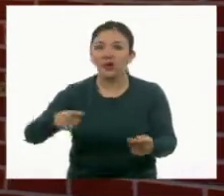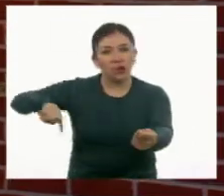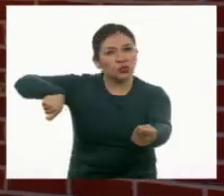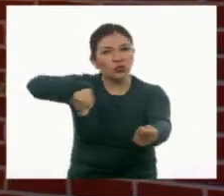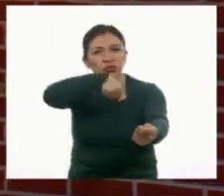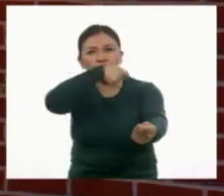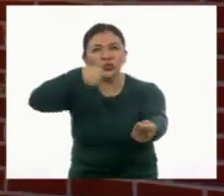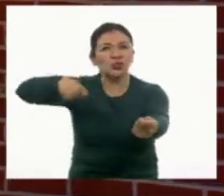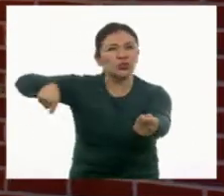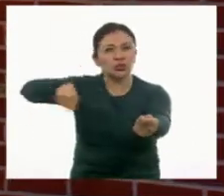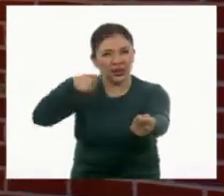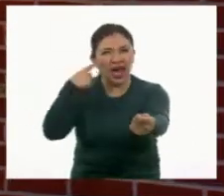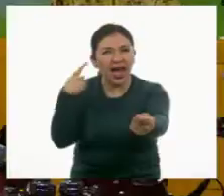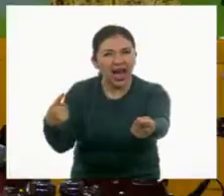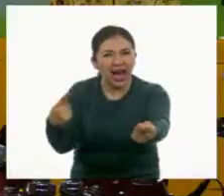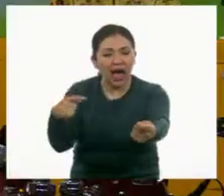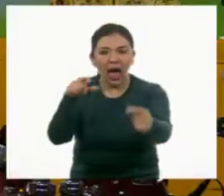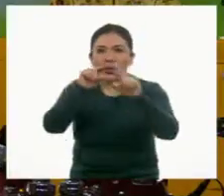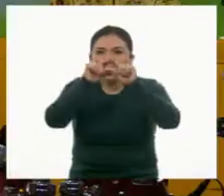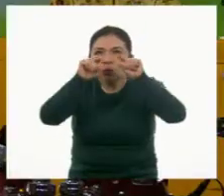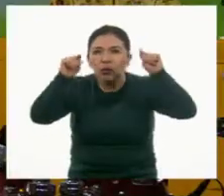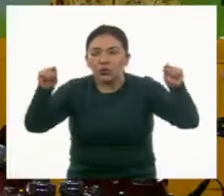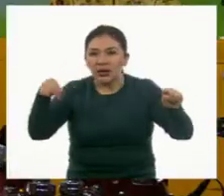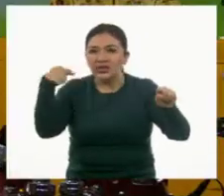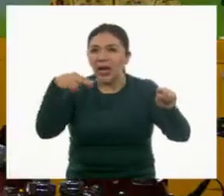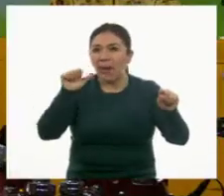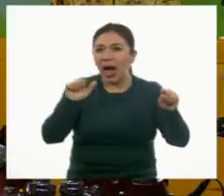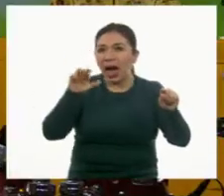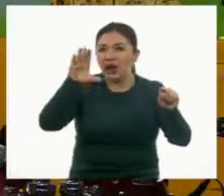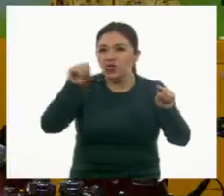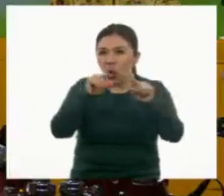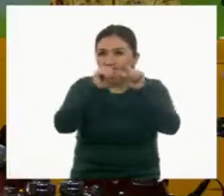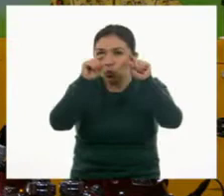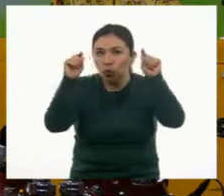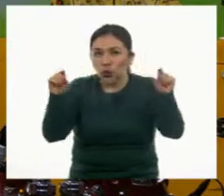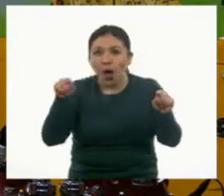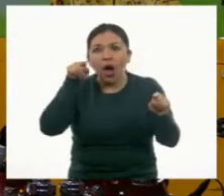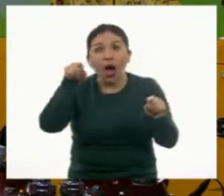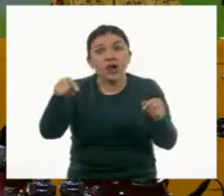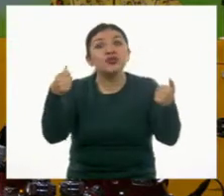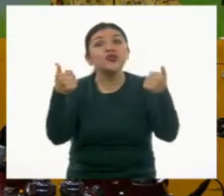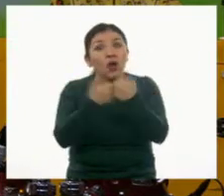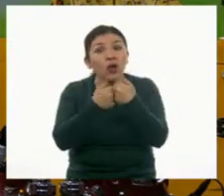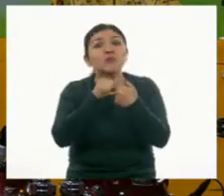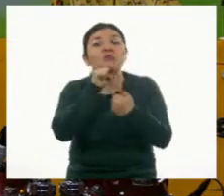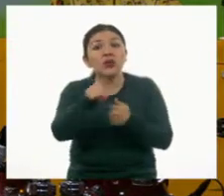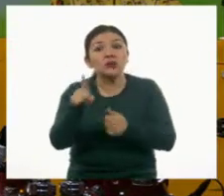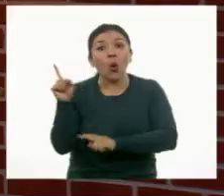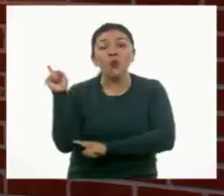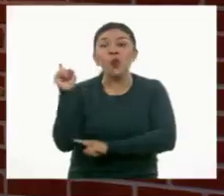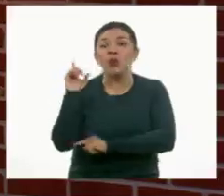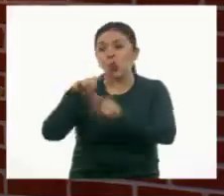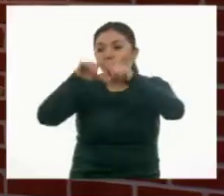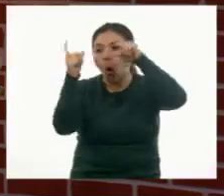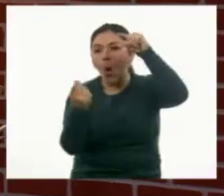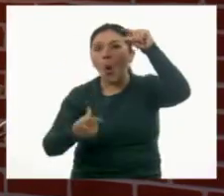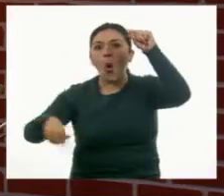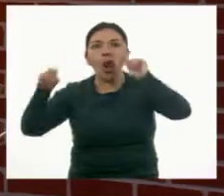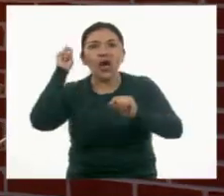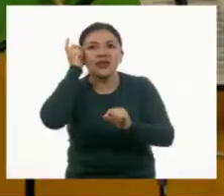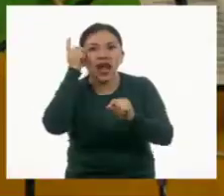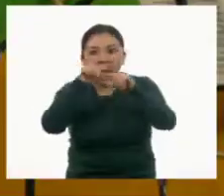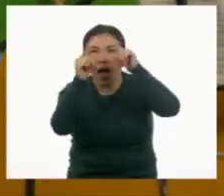viola, el cello y el contrabajo se llama arco y está hecho con crin de caballo. Sorprendente,